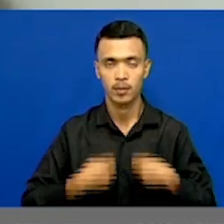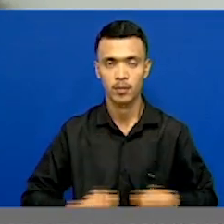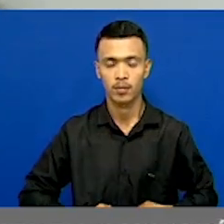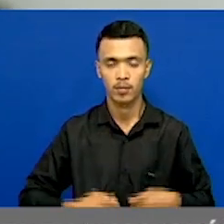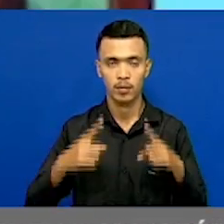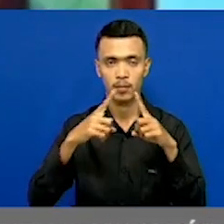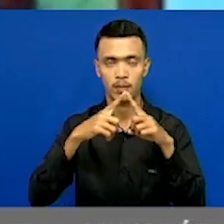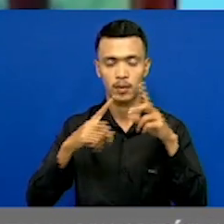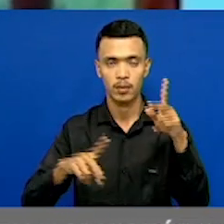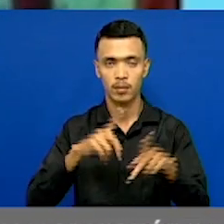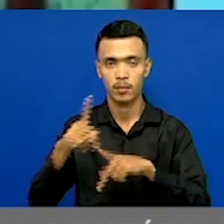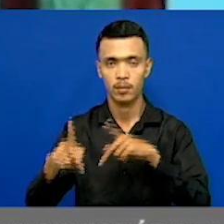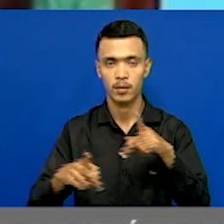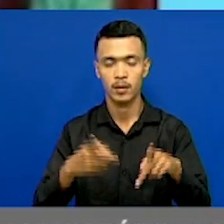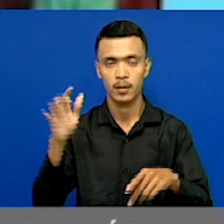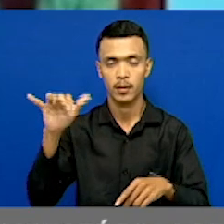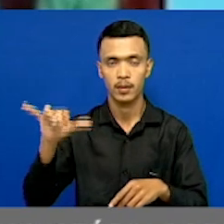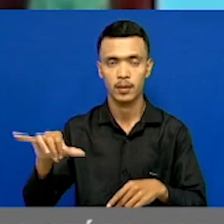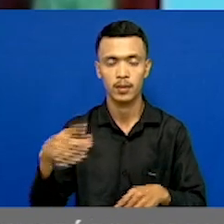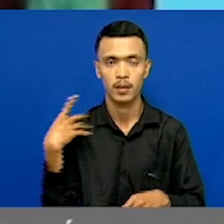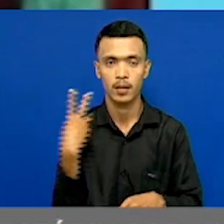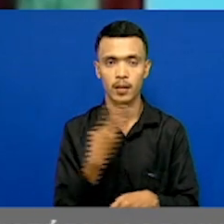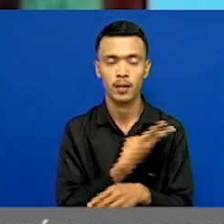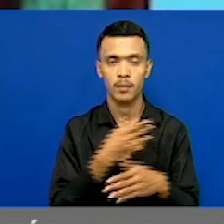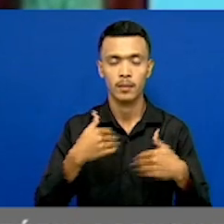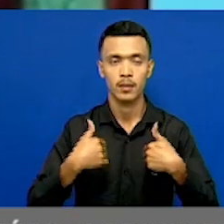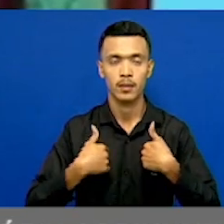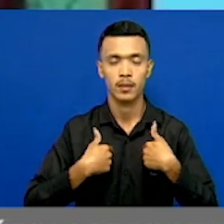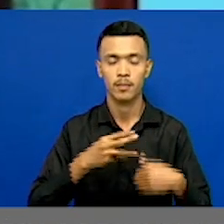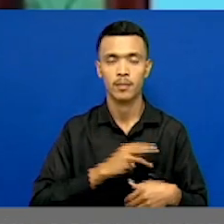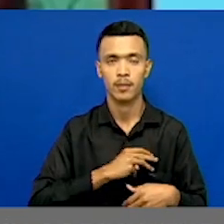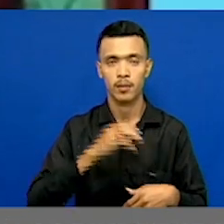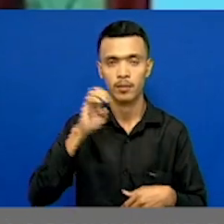comunidade sira sim. A mi hija Movisi es médico en Lima,